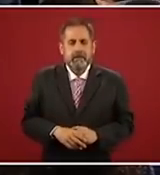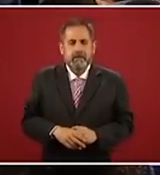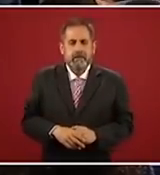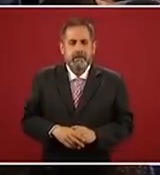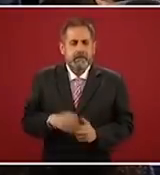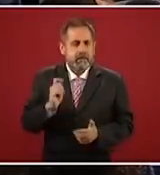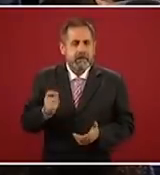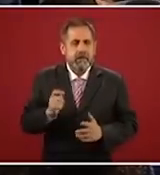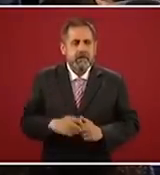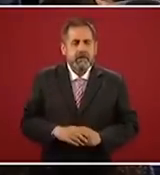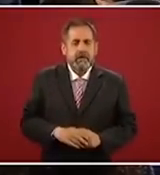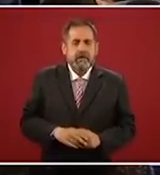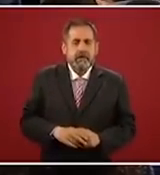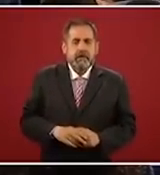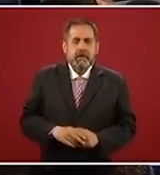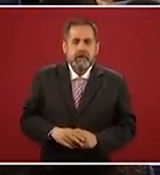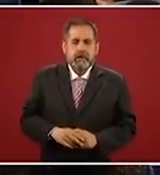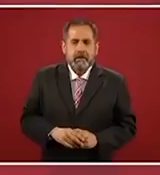Pues